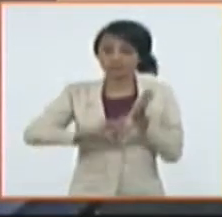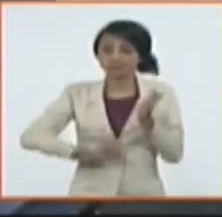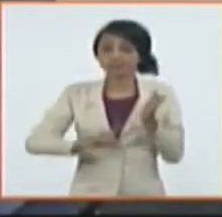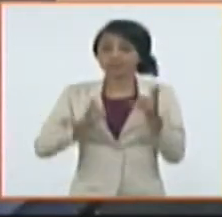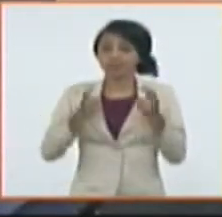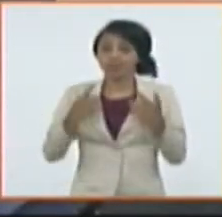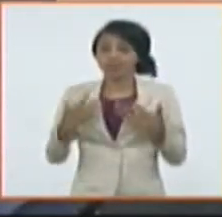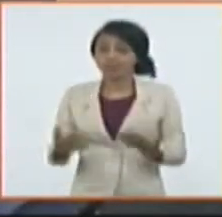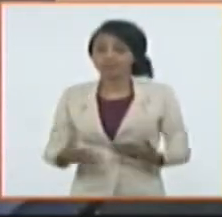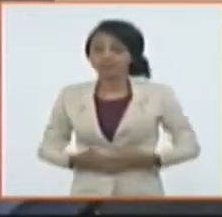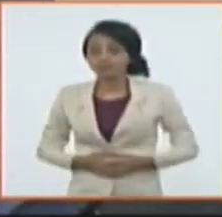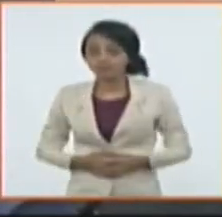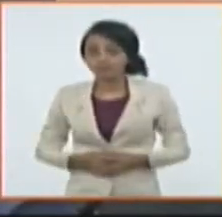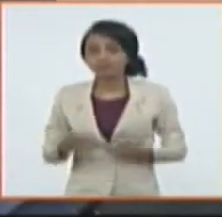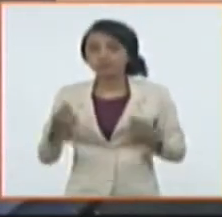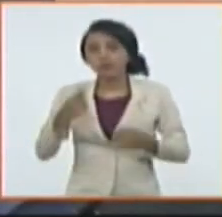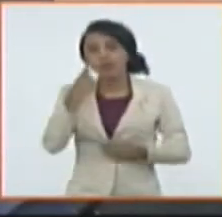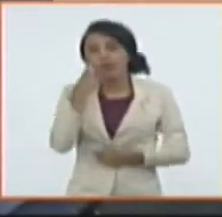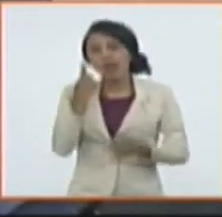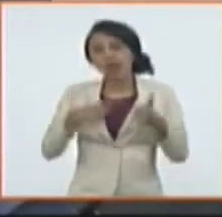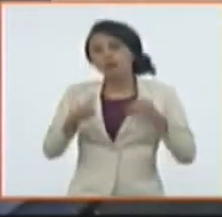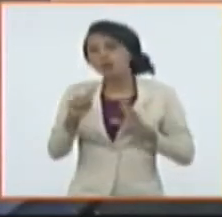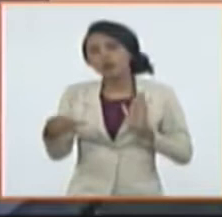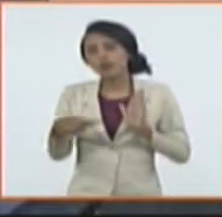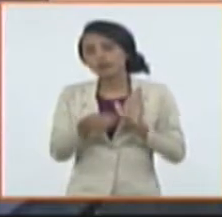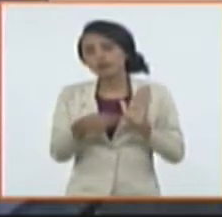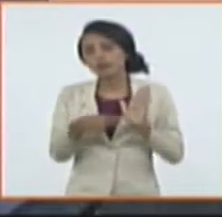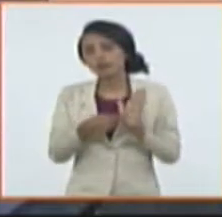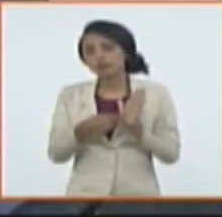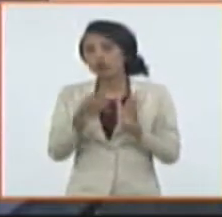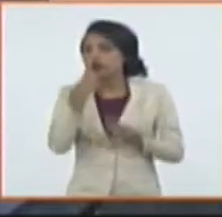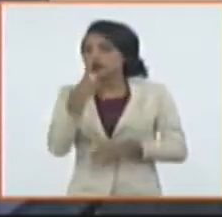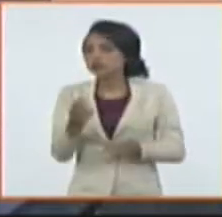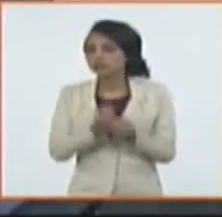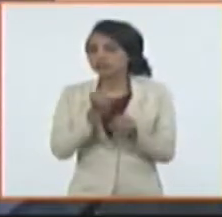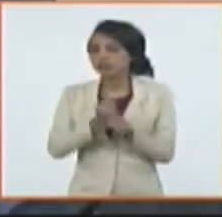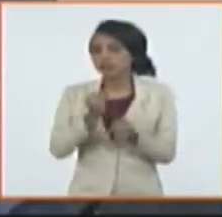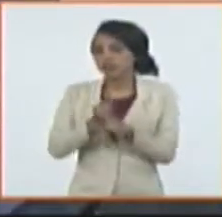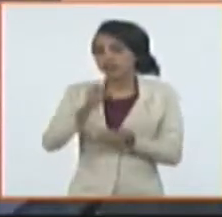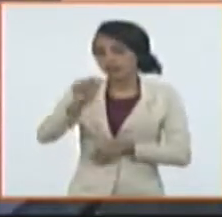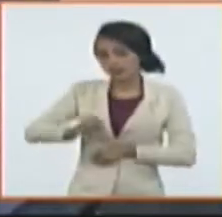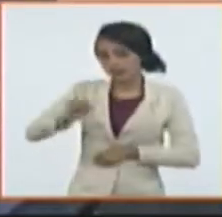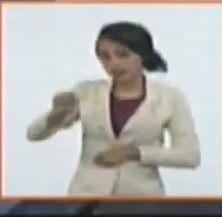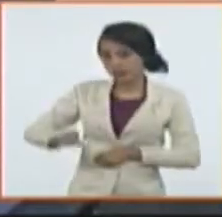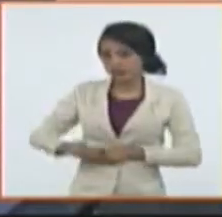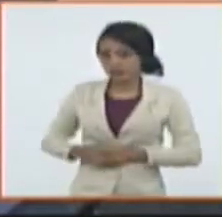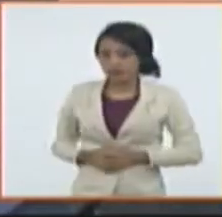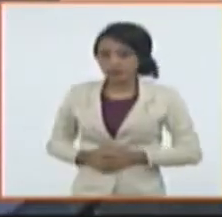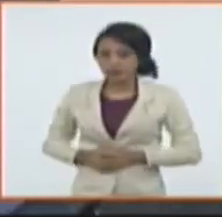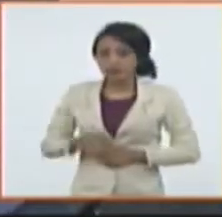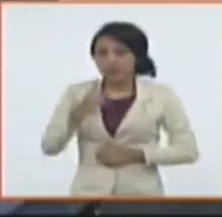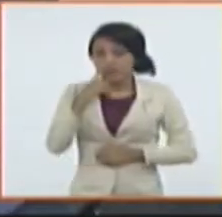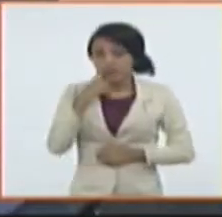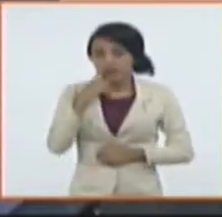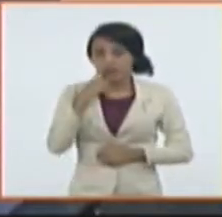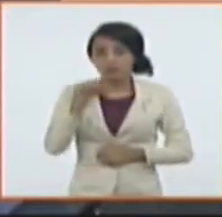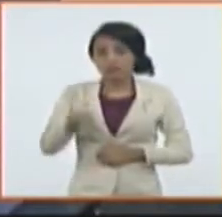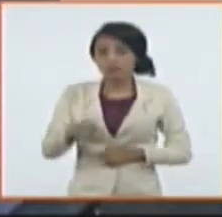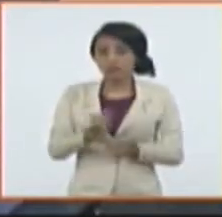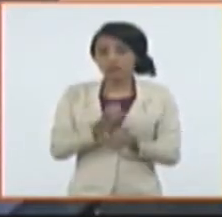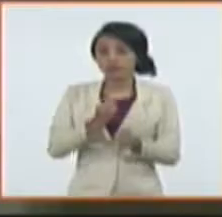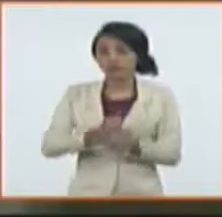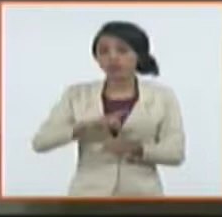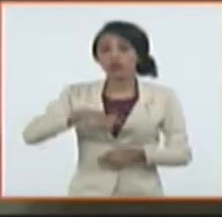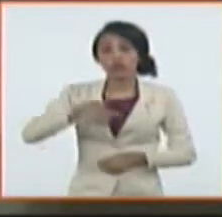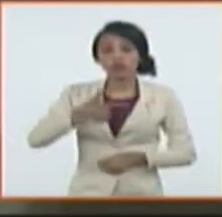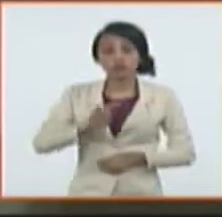Hay que revisar algunos elementos de atención a los trabajadores del sector electroenergético y de la cultura de trabajo en